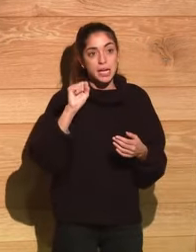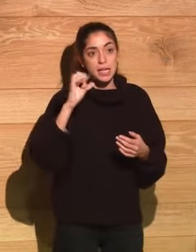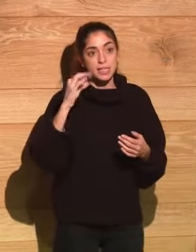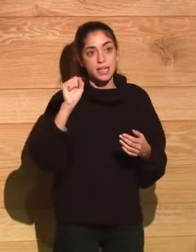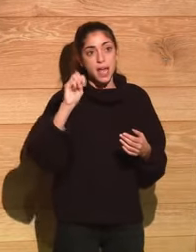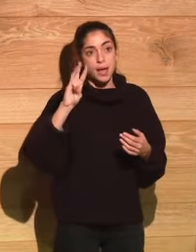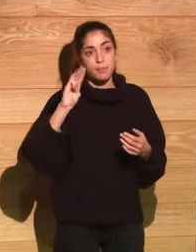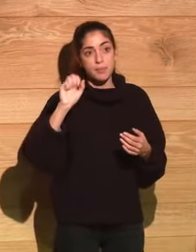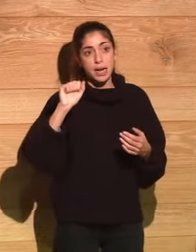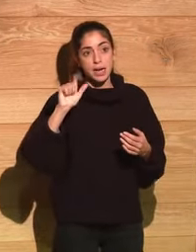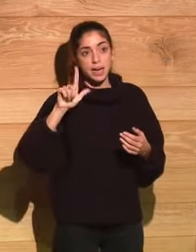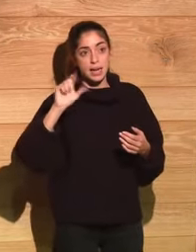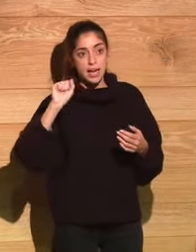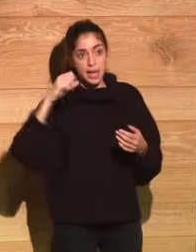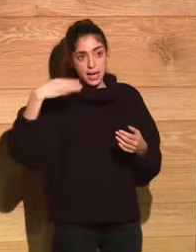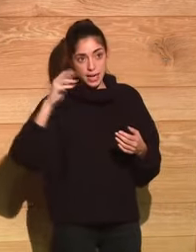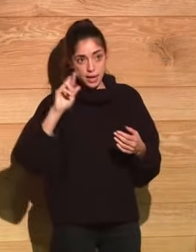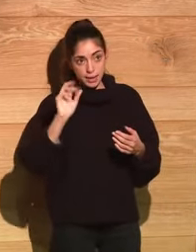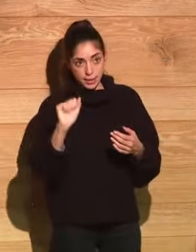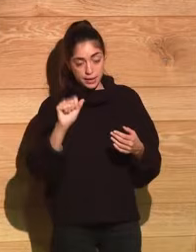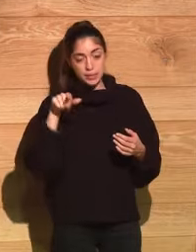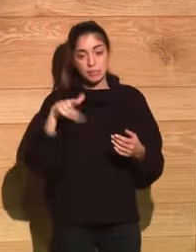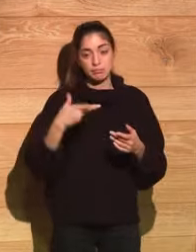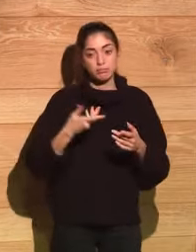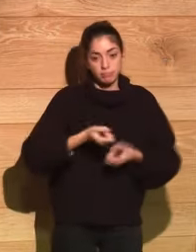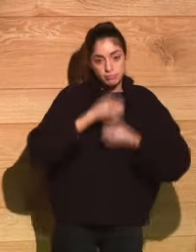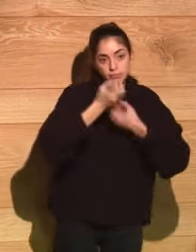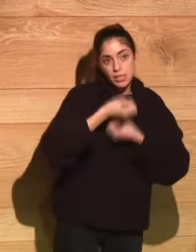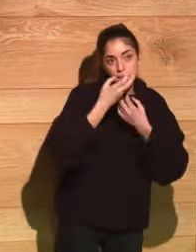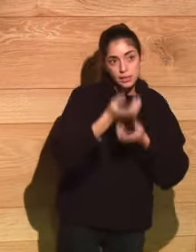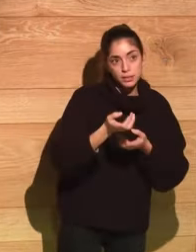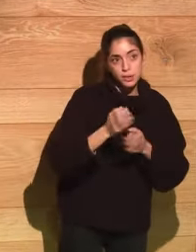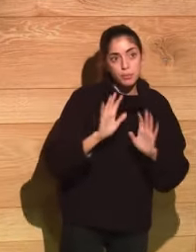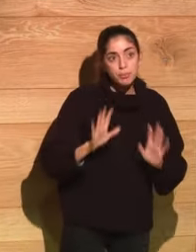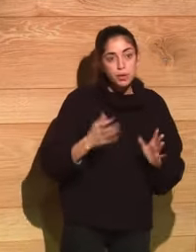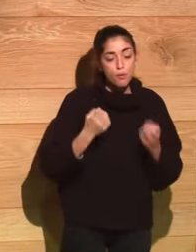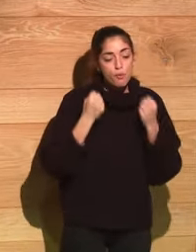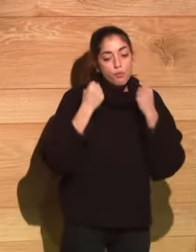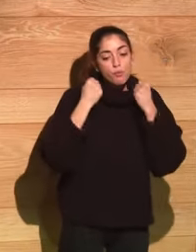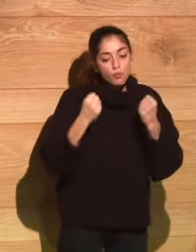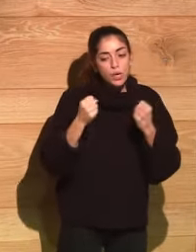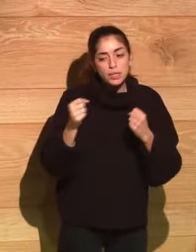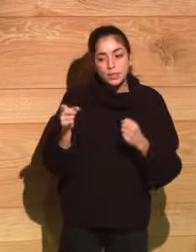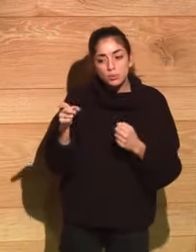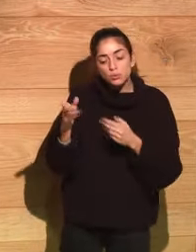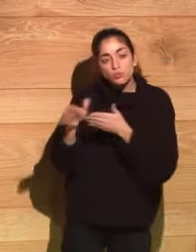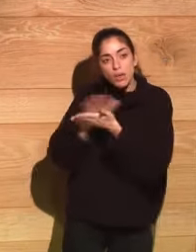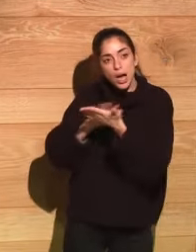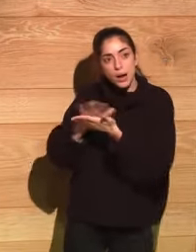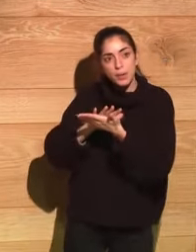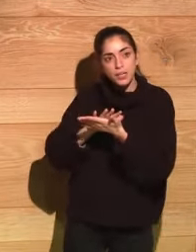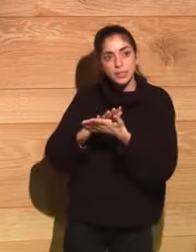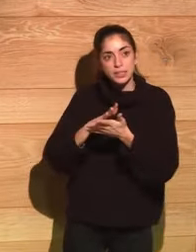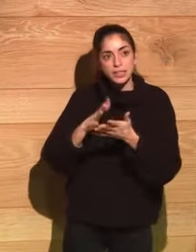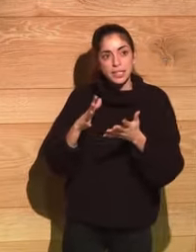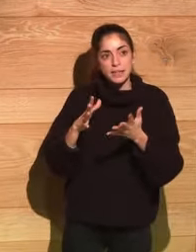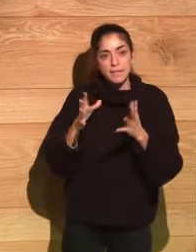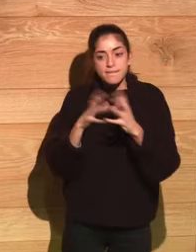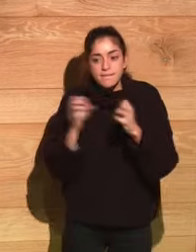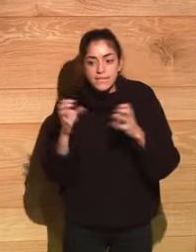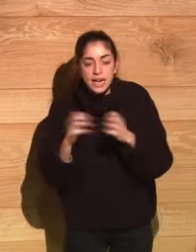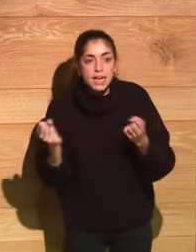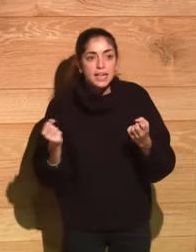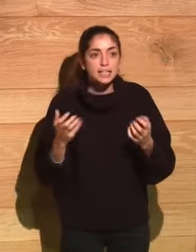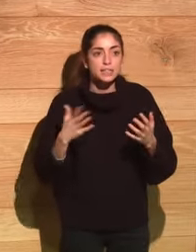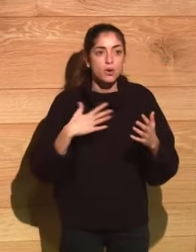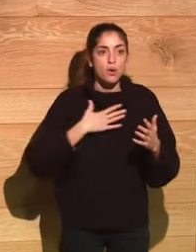Entonces me parece eso, ¿no?, que todos que esa fuerza de la que hablas, ese entusiasmo, esa generosidad, que son